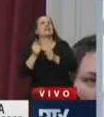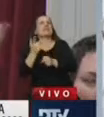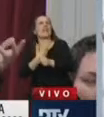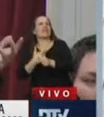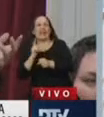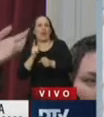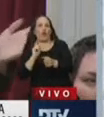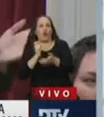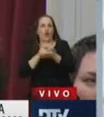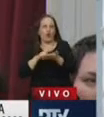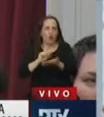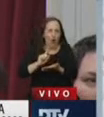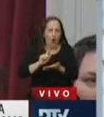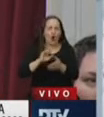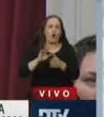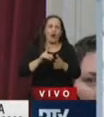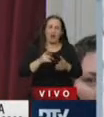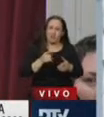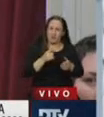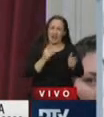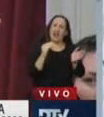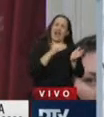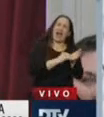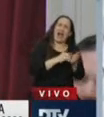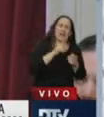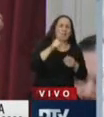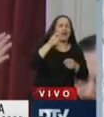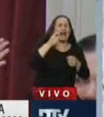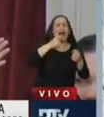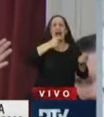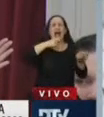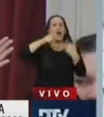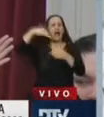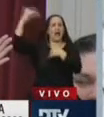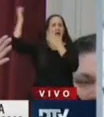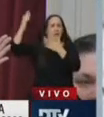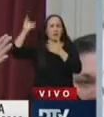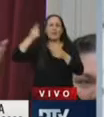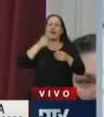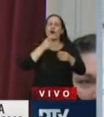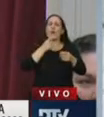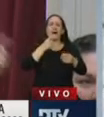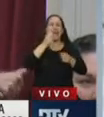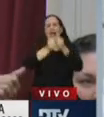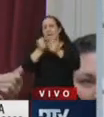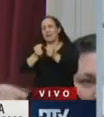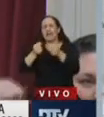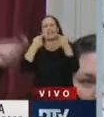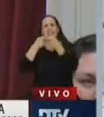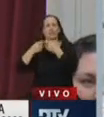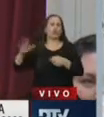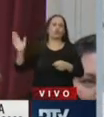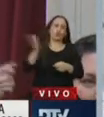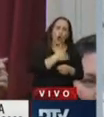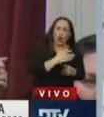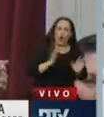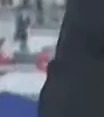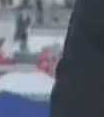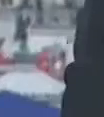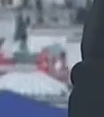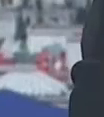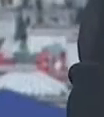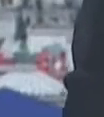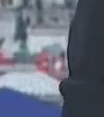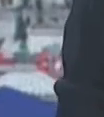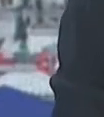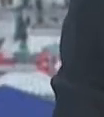realmente para ver si alcanza el número que necesita para ganar. Bien, gracias Martín, como siempre, un abrazo. Nos vemos, hasta luego, gracias. Bueno, está